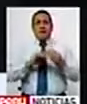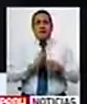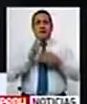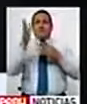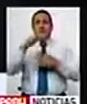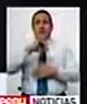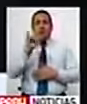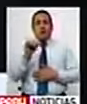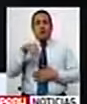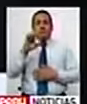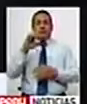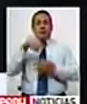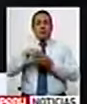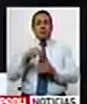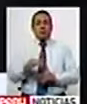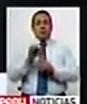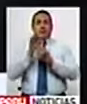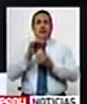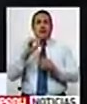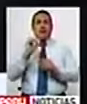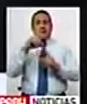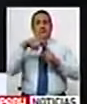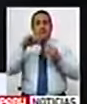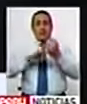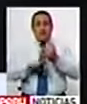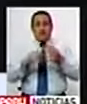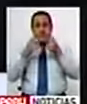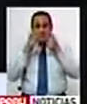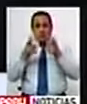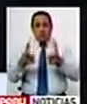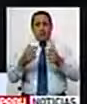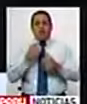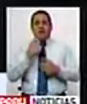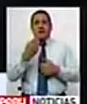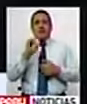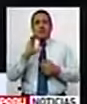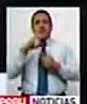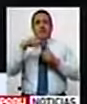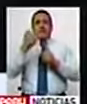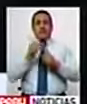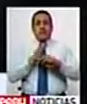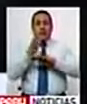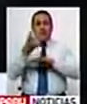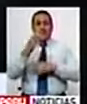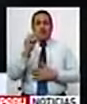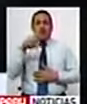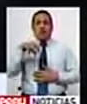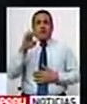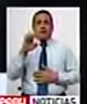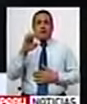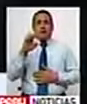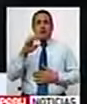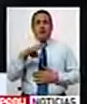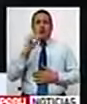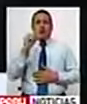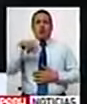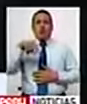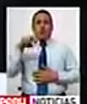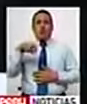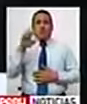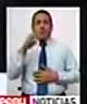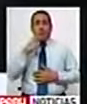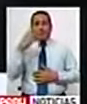jurado electoral especial. El acta observada es que el acta ingresa al sistema de OMPE. OMPE es